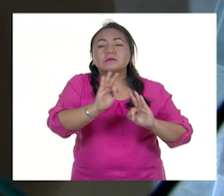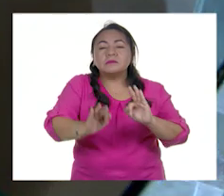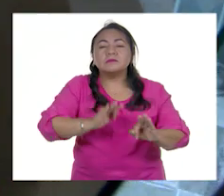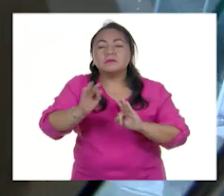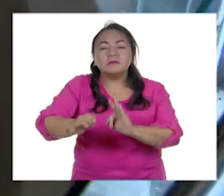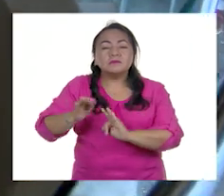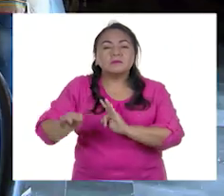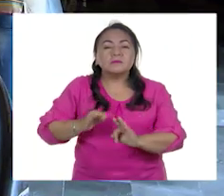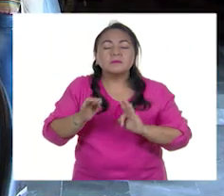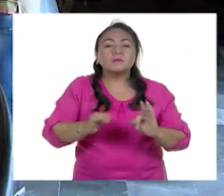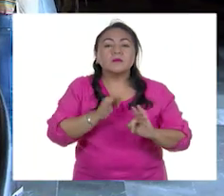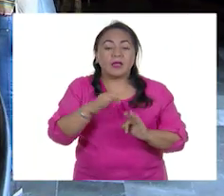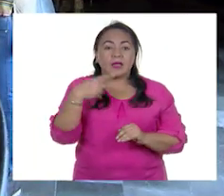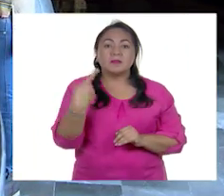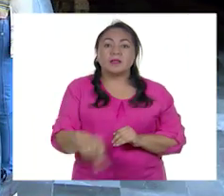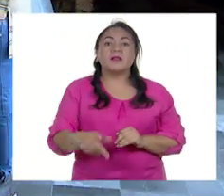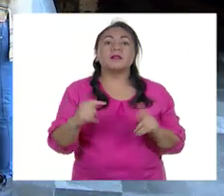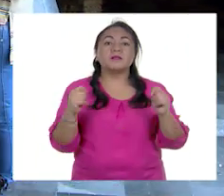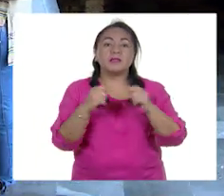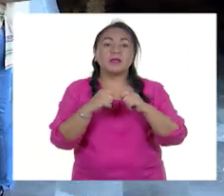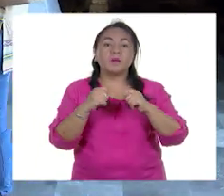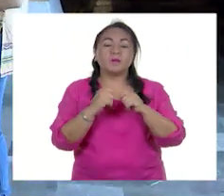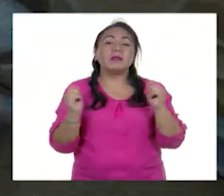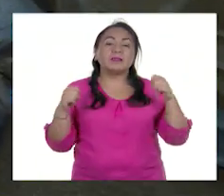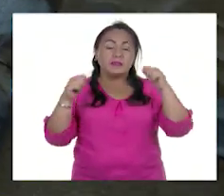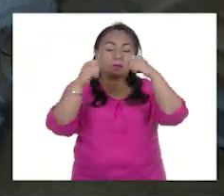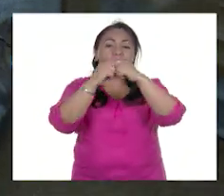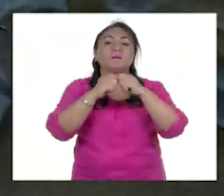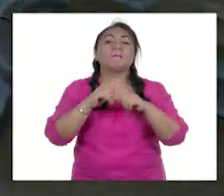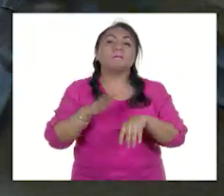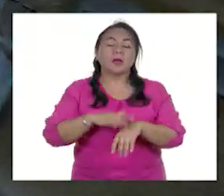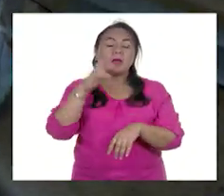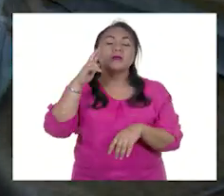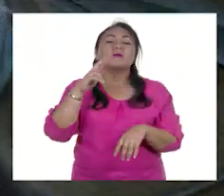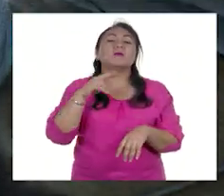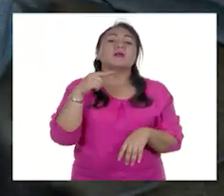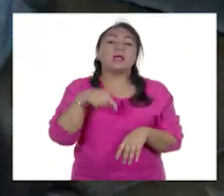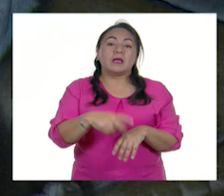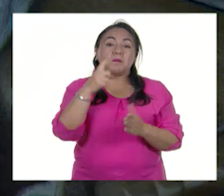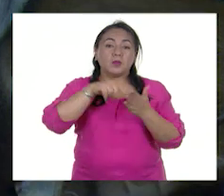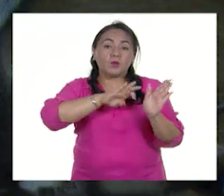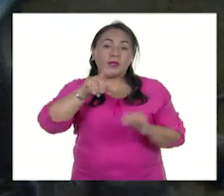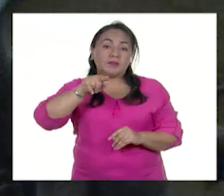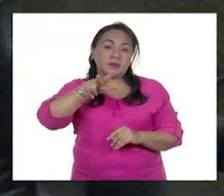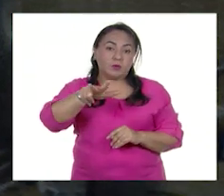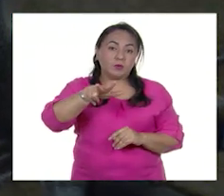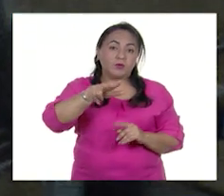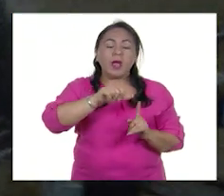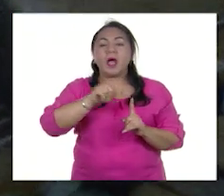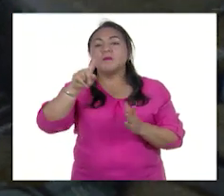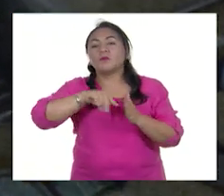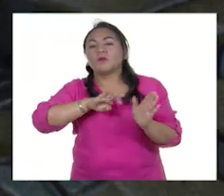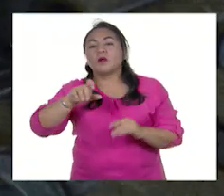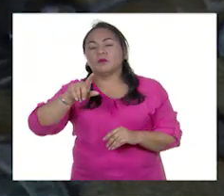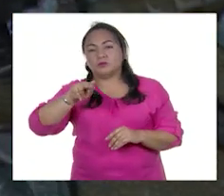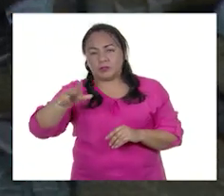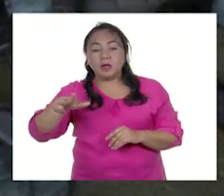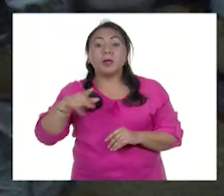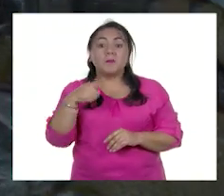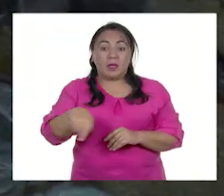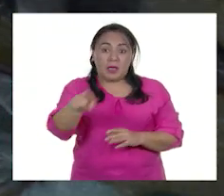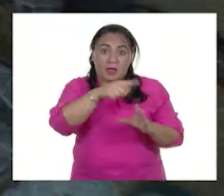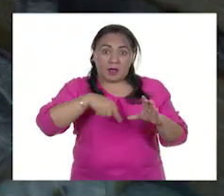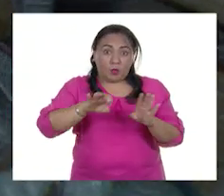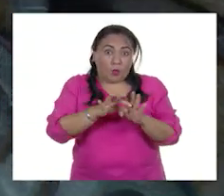entre 1978 y 1982. Pesa aproximadamente 8 toneladas y, aunque no es un círculo